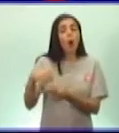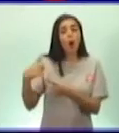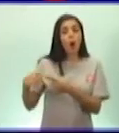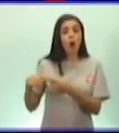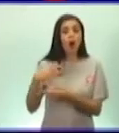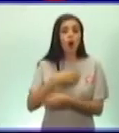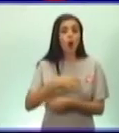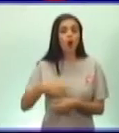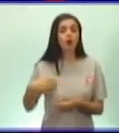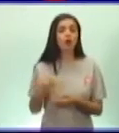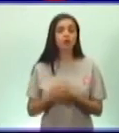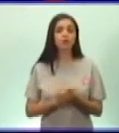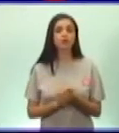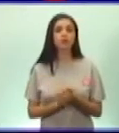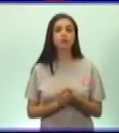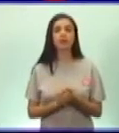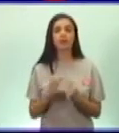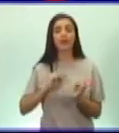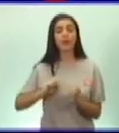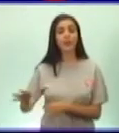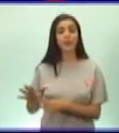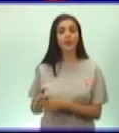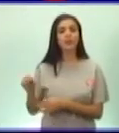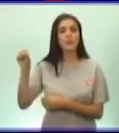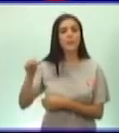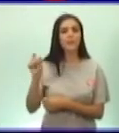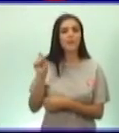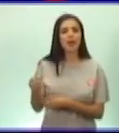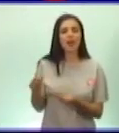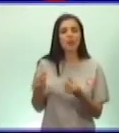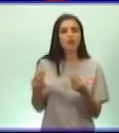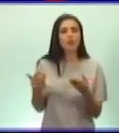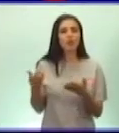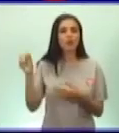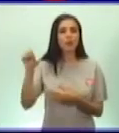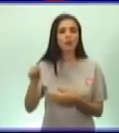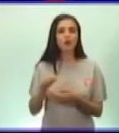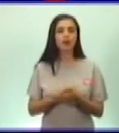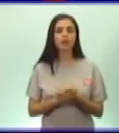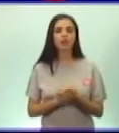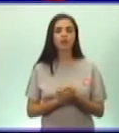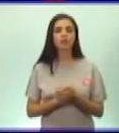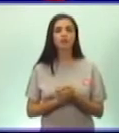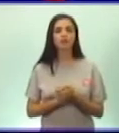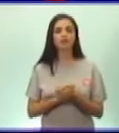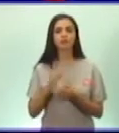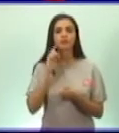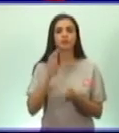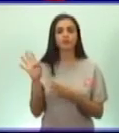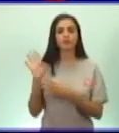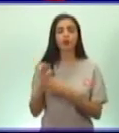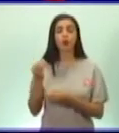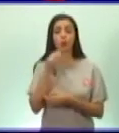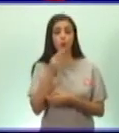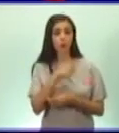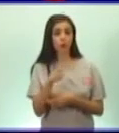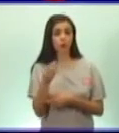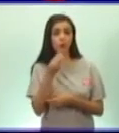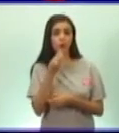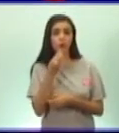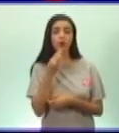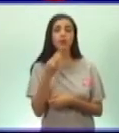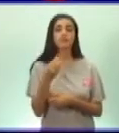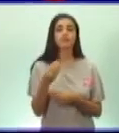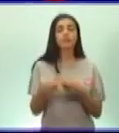excretan sustancias perjudiciales. Yo le hago una propuesta. Ustedes lo pueden hacer a través de un cuadro sinóptico, de una